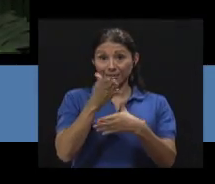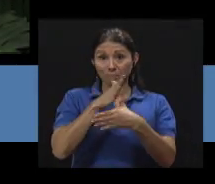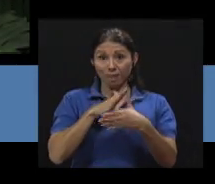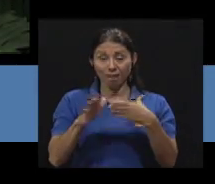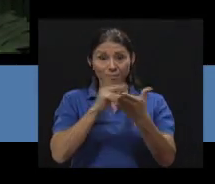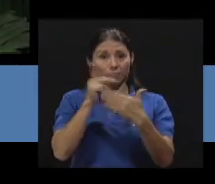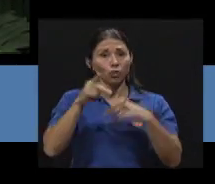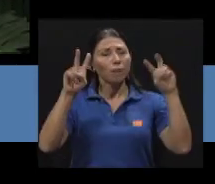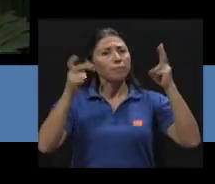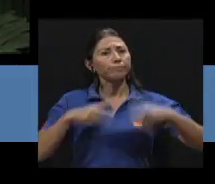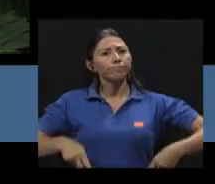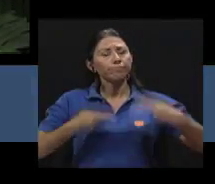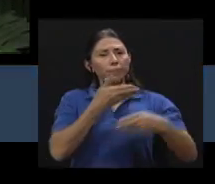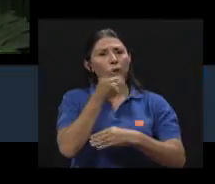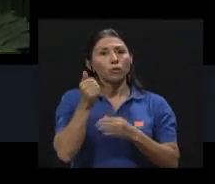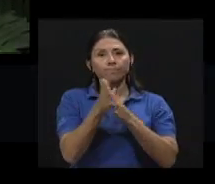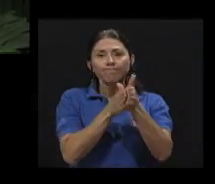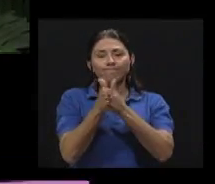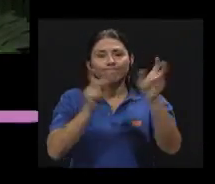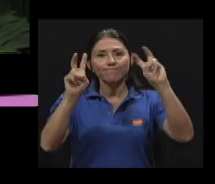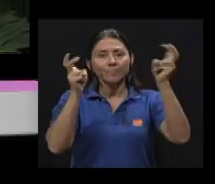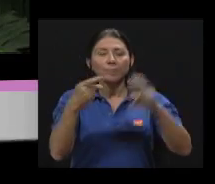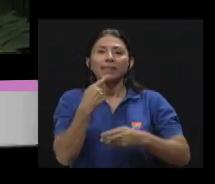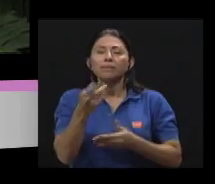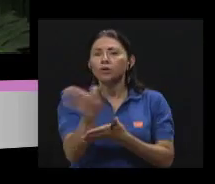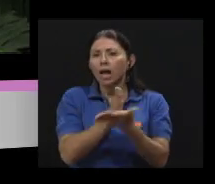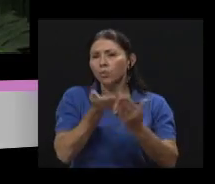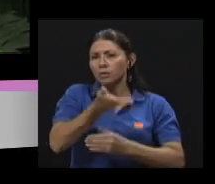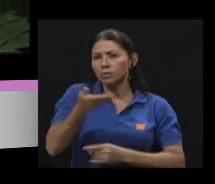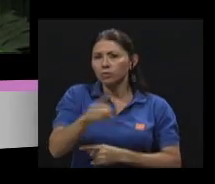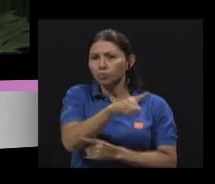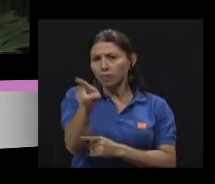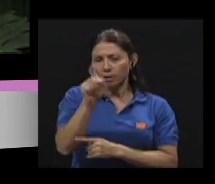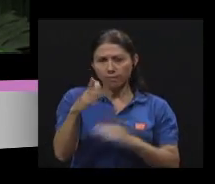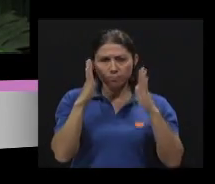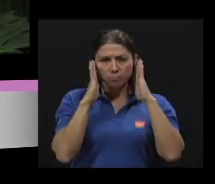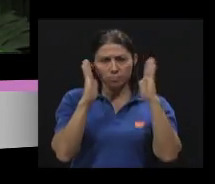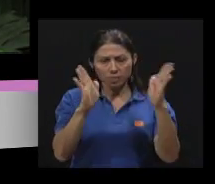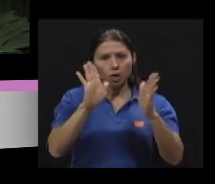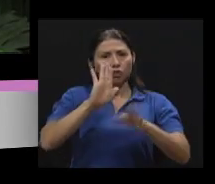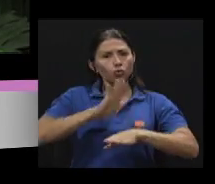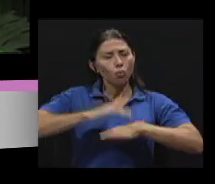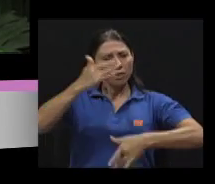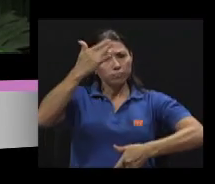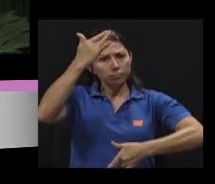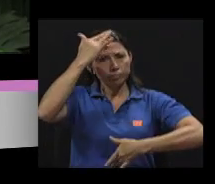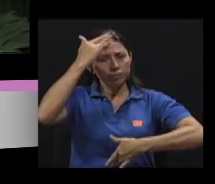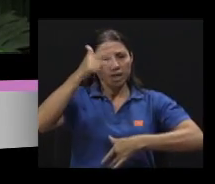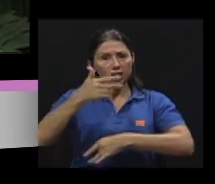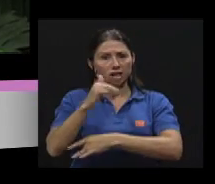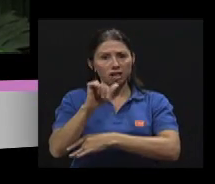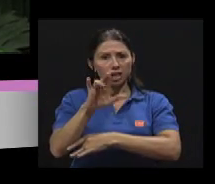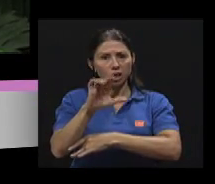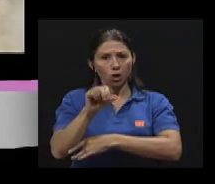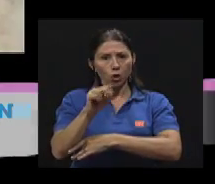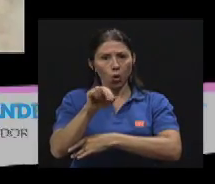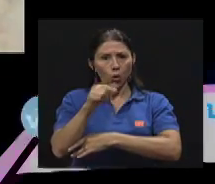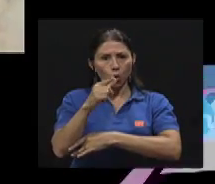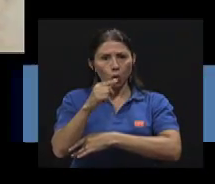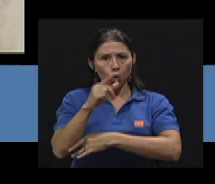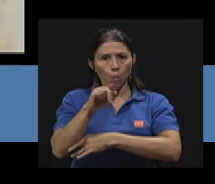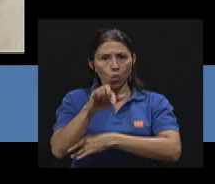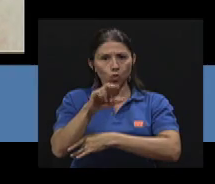en esta sección de vivir mejor aprovechamos el tema y mencionamos algunos aspectos que debe considerar sobre el virus del chikun kunja